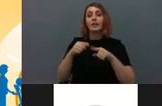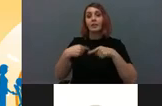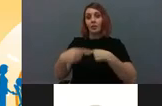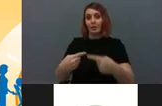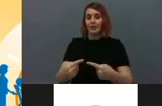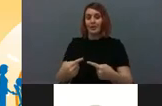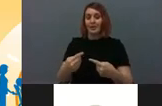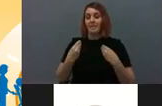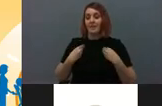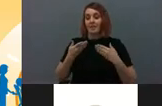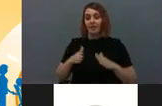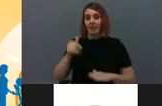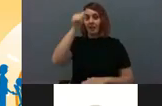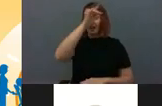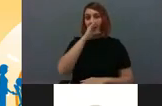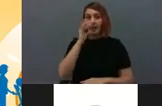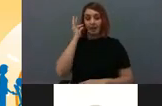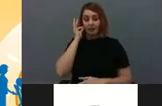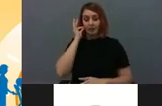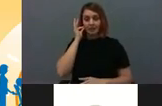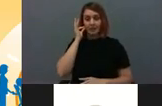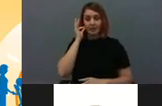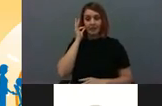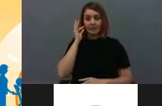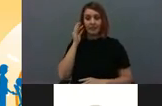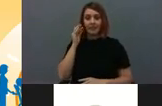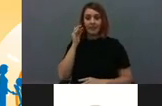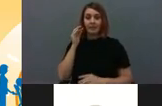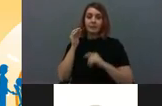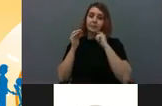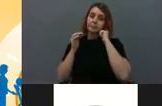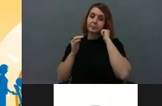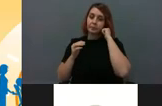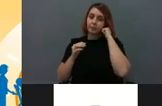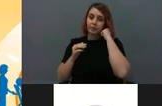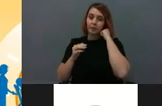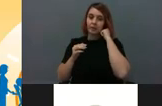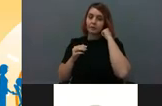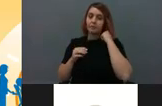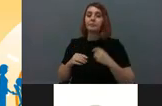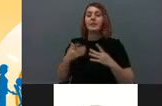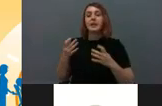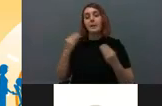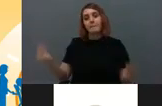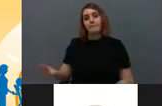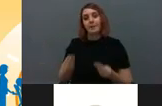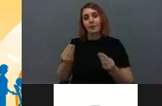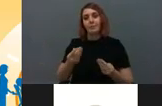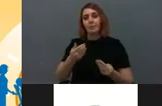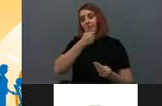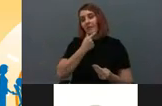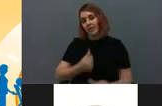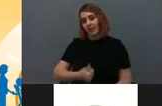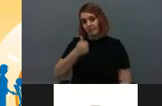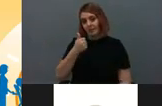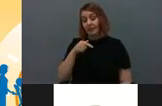la vida de sus hijos e hijas y personas dependientes sea mejor y más llevadera. Es una pieza fundamental y